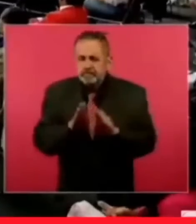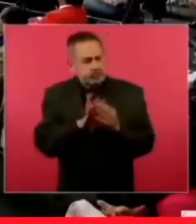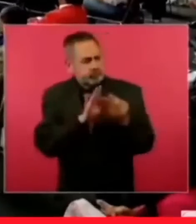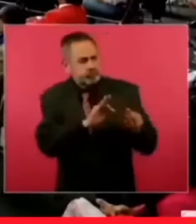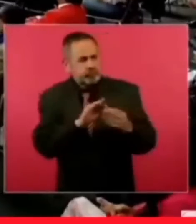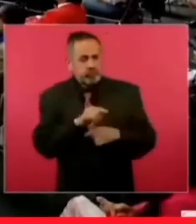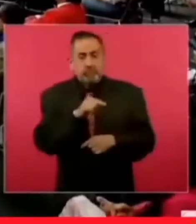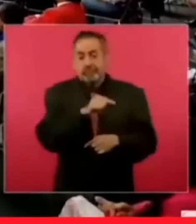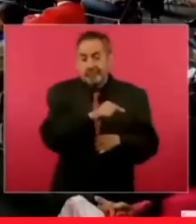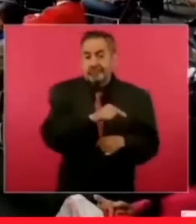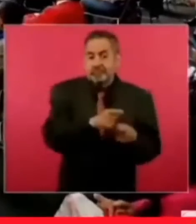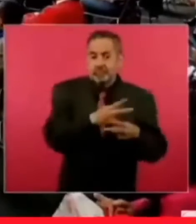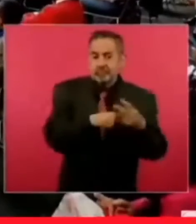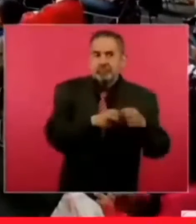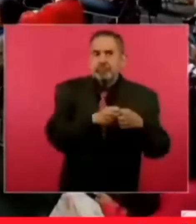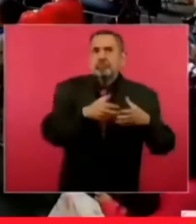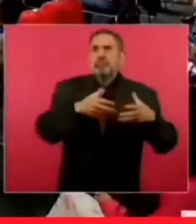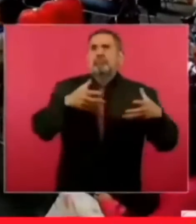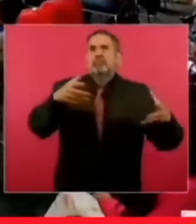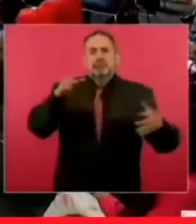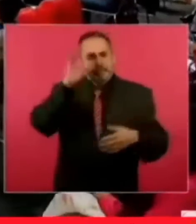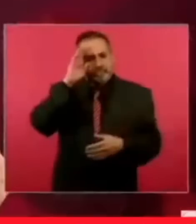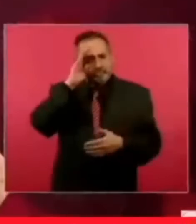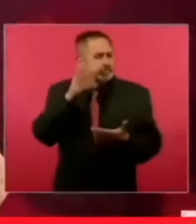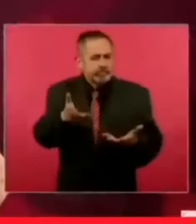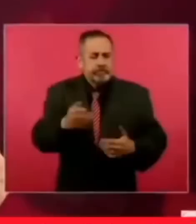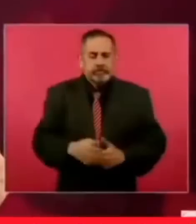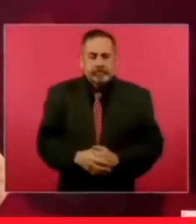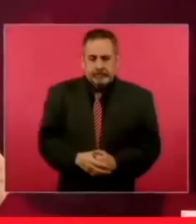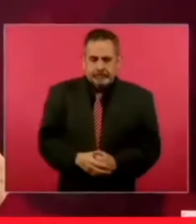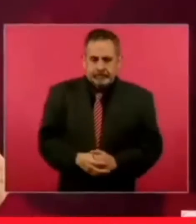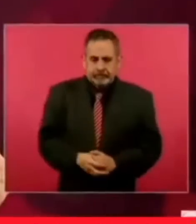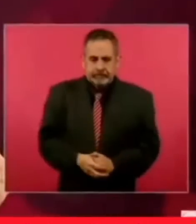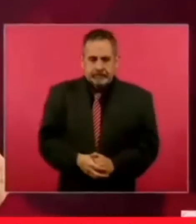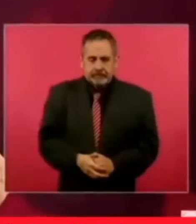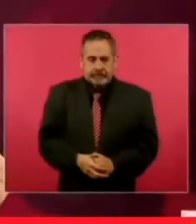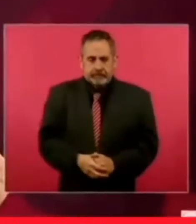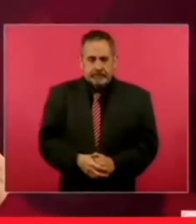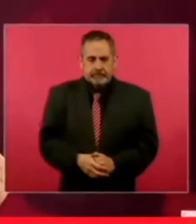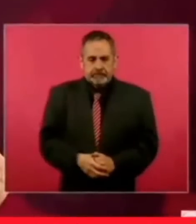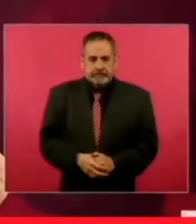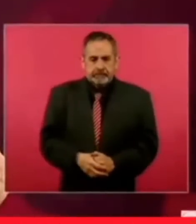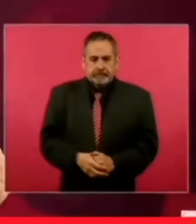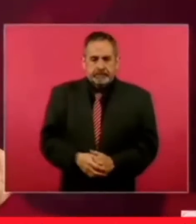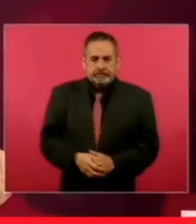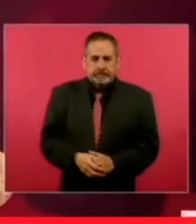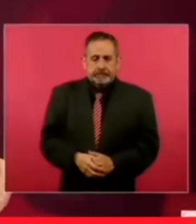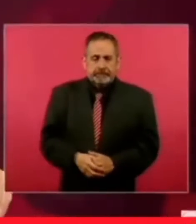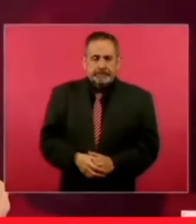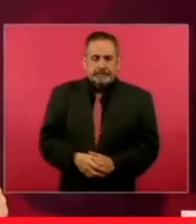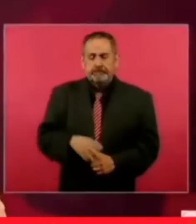ir creciendo en los próximos meses. Pues mira, la estrategia